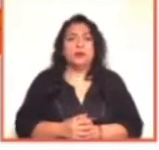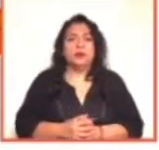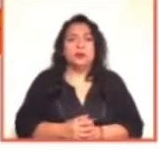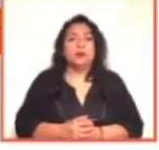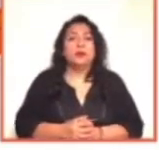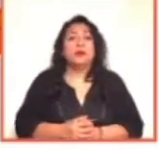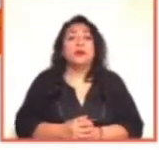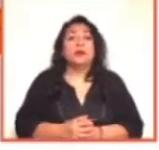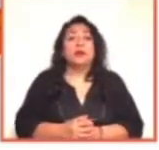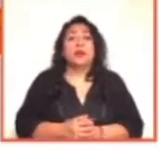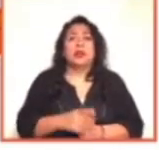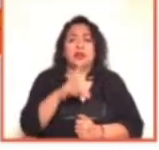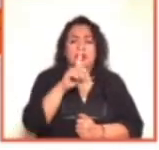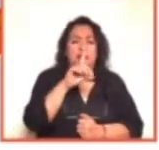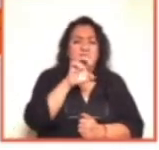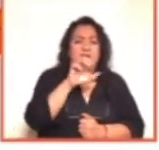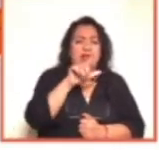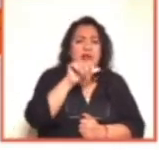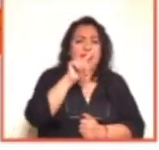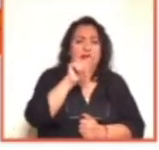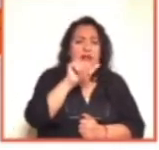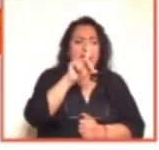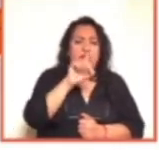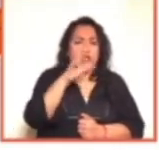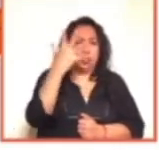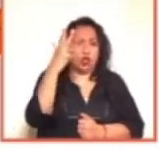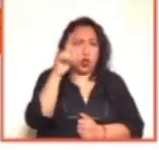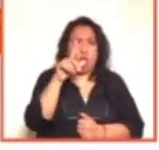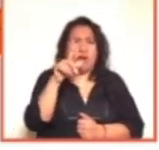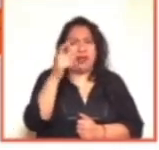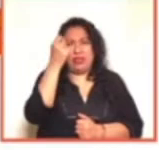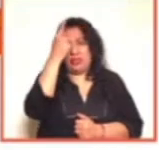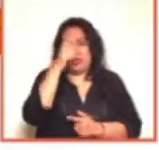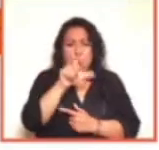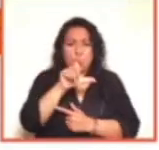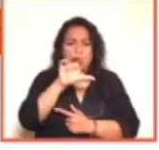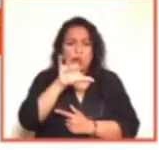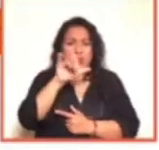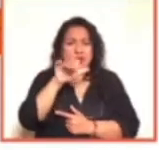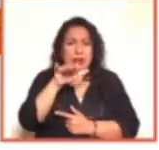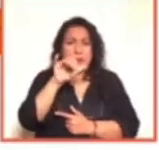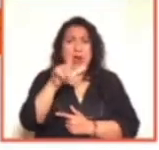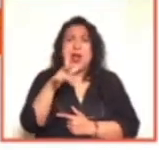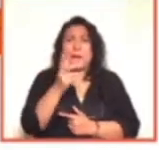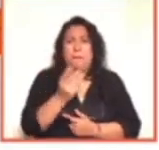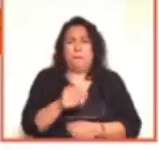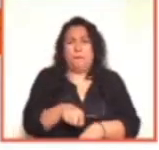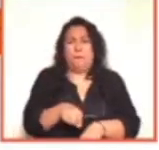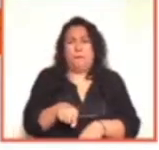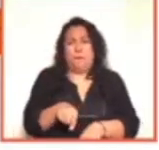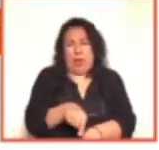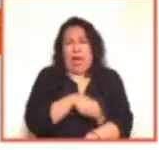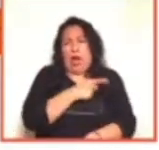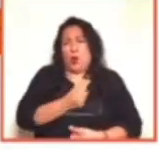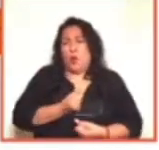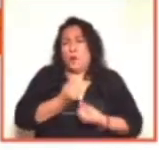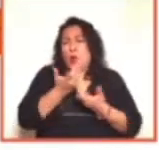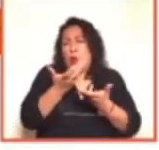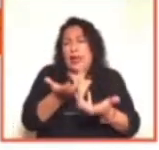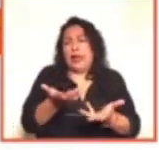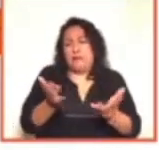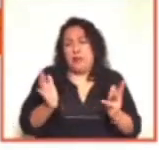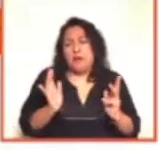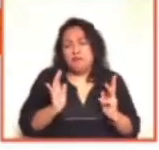Delta de Sol, de Lucía María, es un contrapoema, es un poema largo, es un poema,